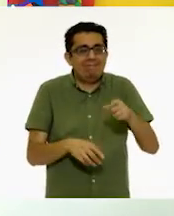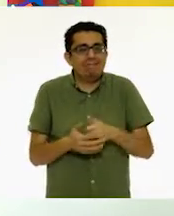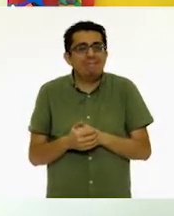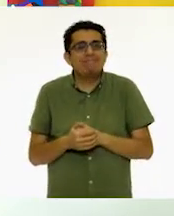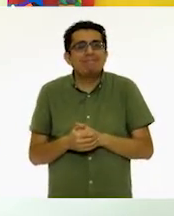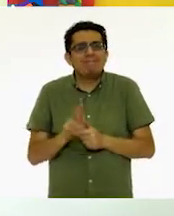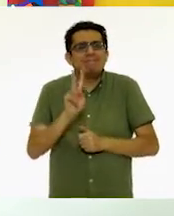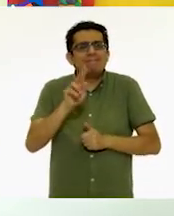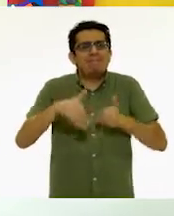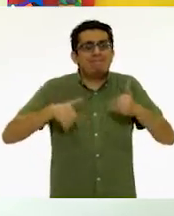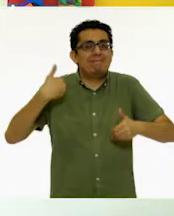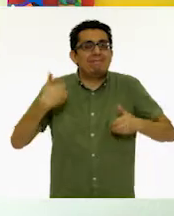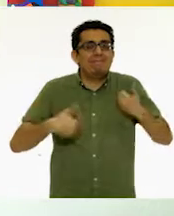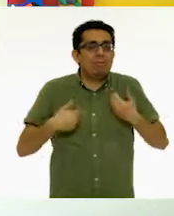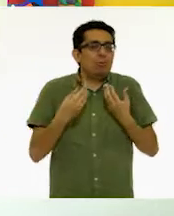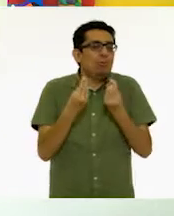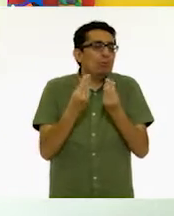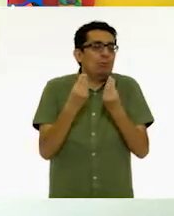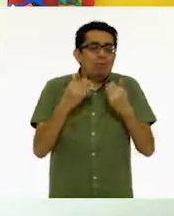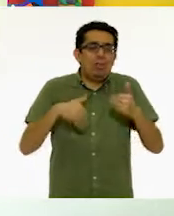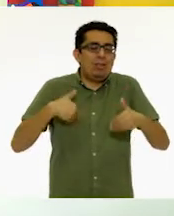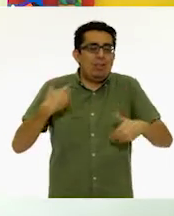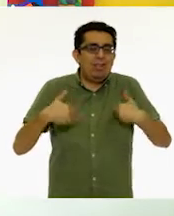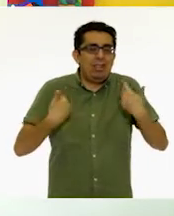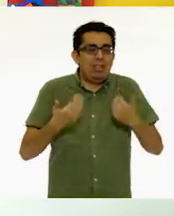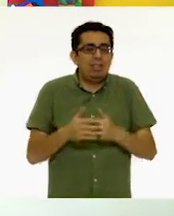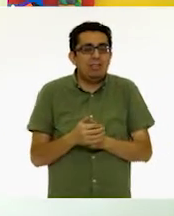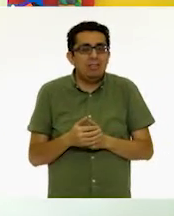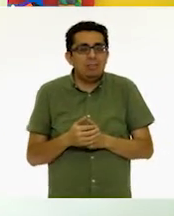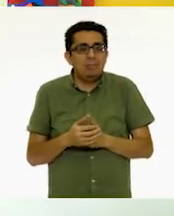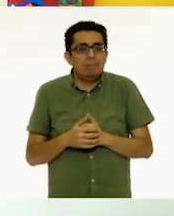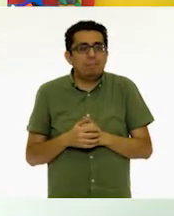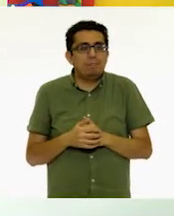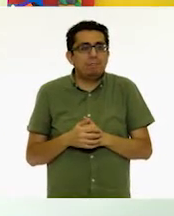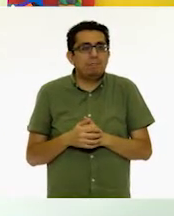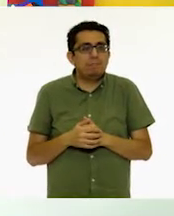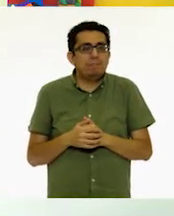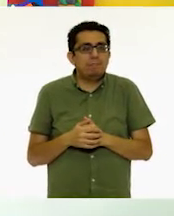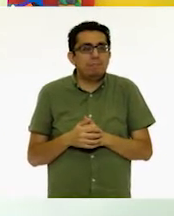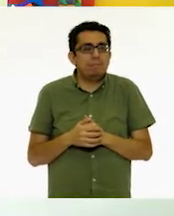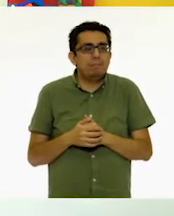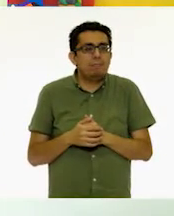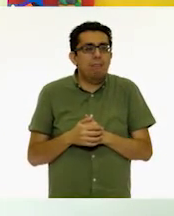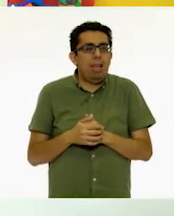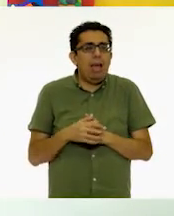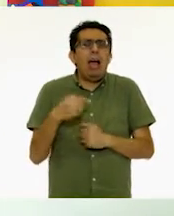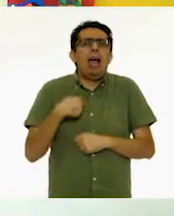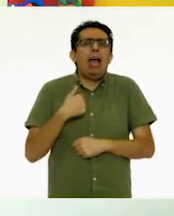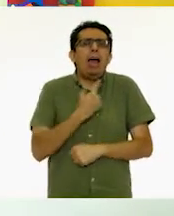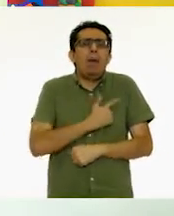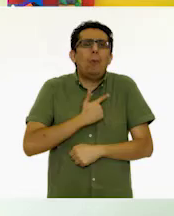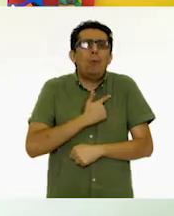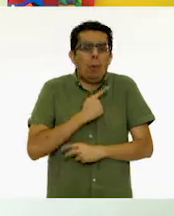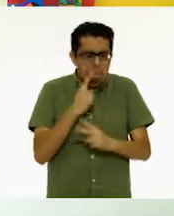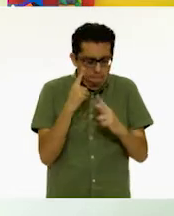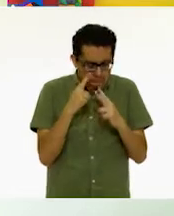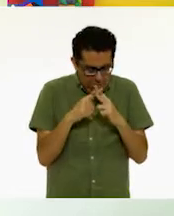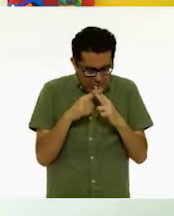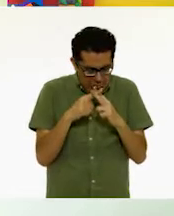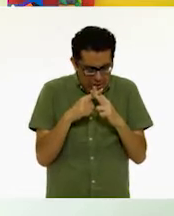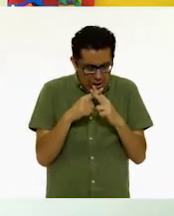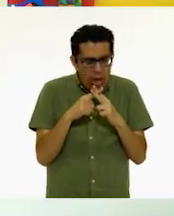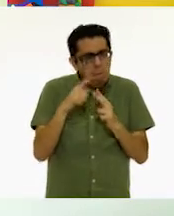Está divertido, ¿verdad? Mucho. Me encantan los juegos de pensamiento matemático. ¿Yo